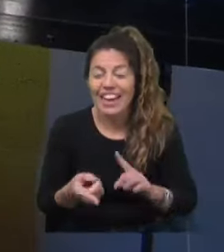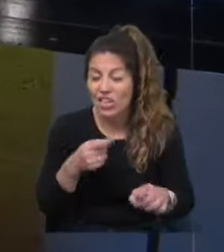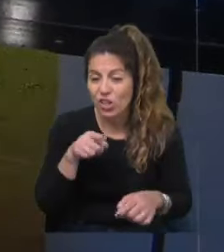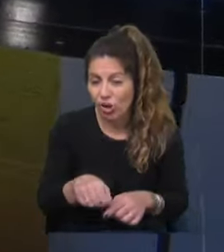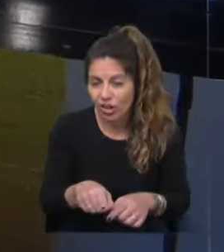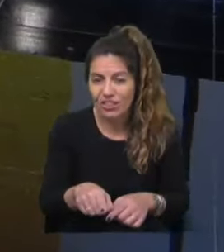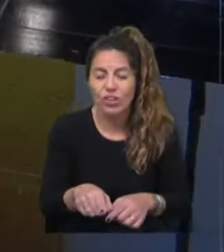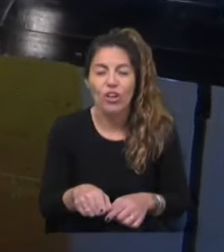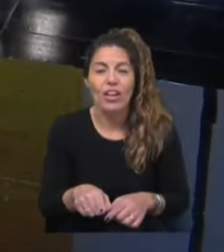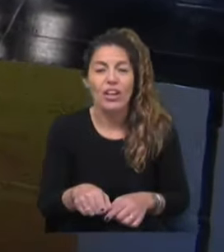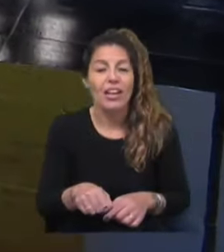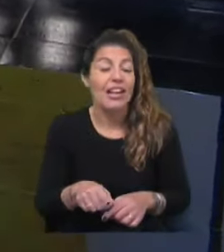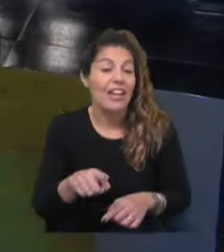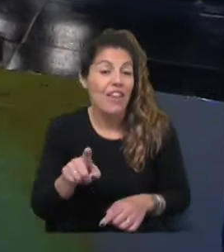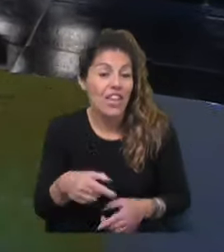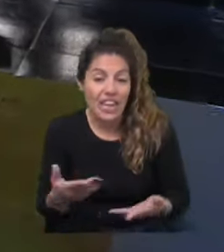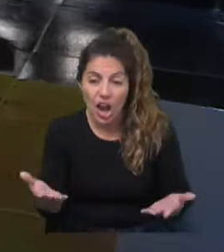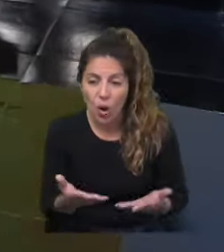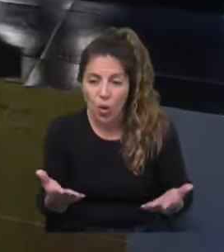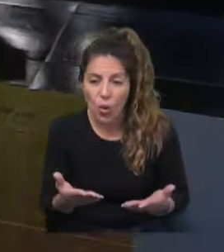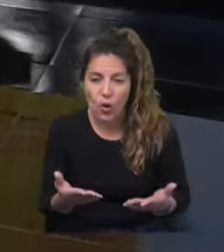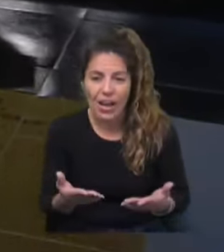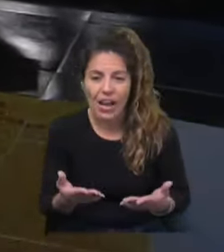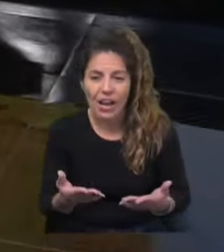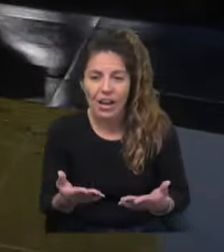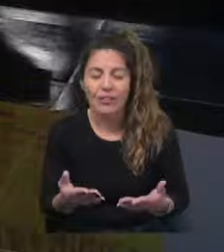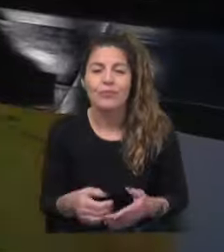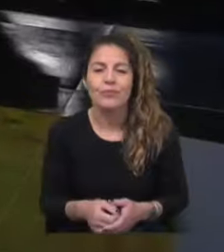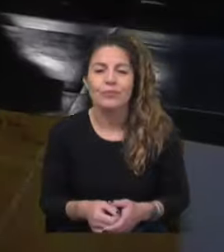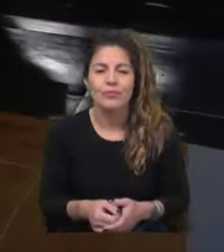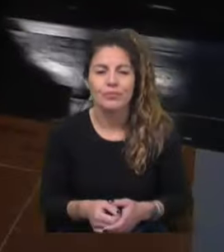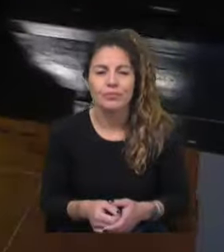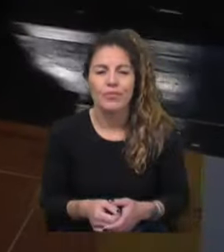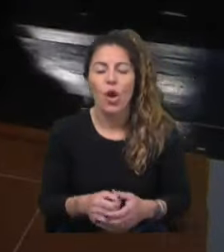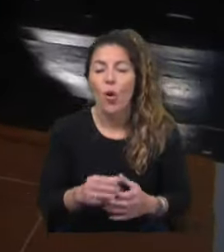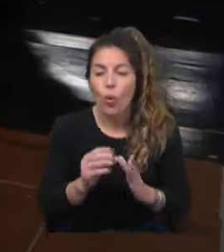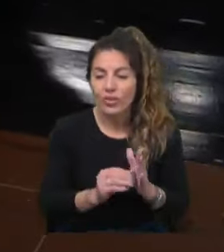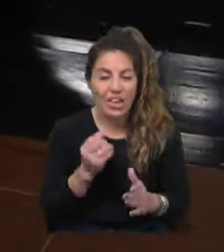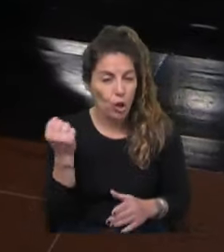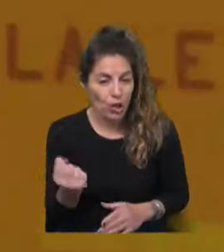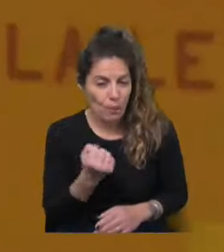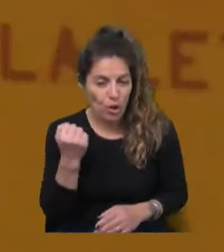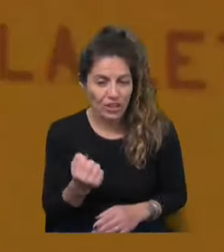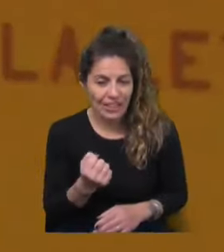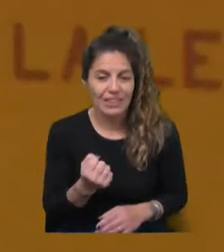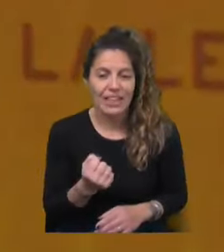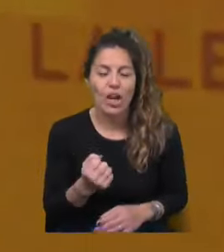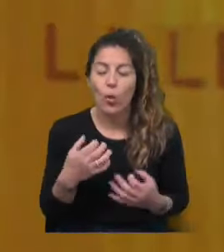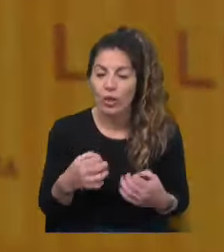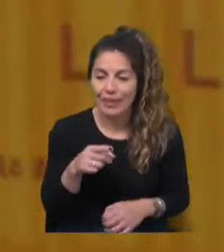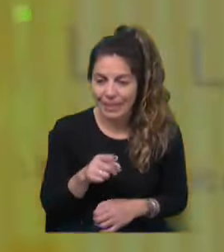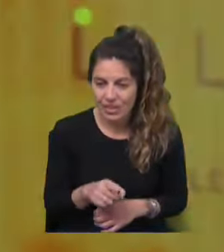diferente que una cosa que viene vía hidrovía, sí, de pica tránsito, y digamos, claro, nomás. Hay un dato relevante respecto a lo que decía Lucas, y es justamente